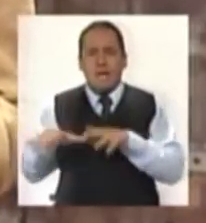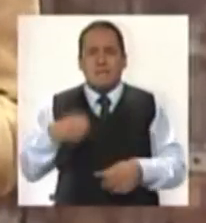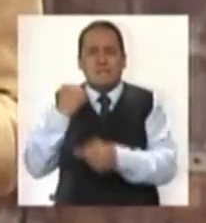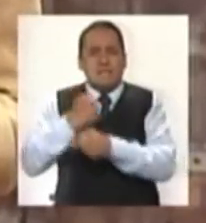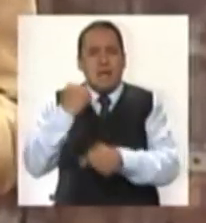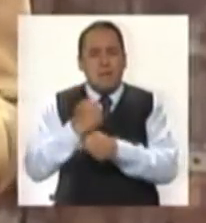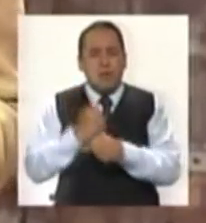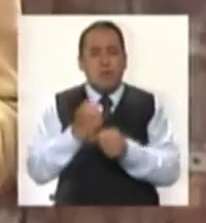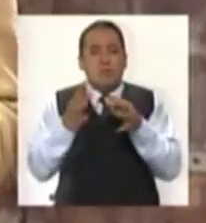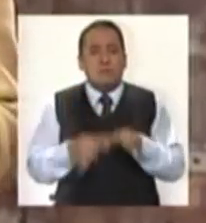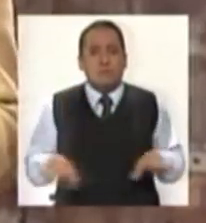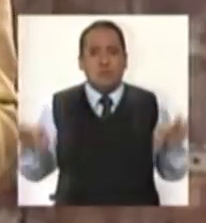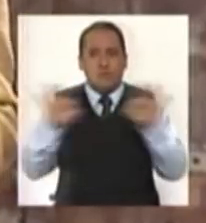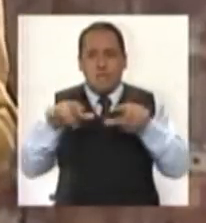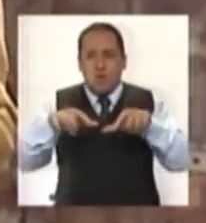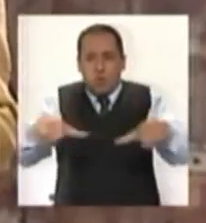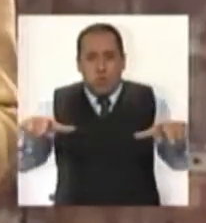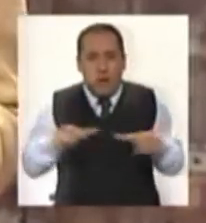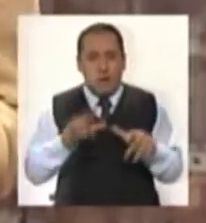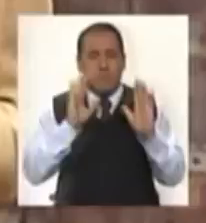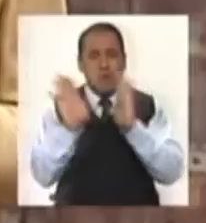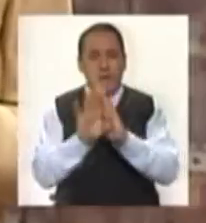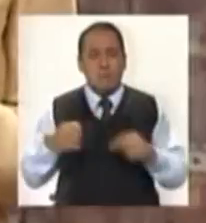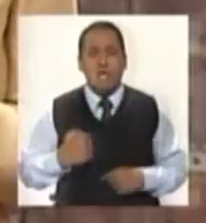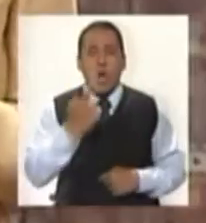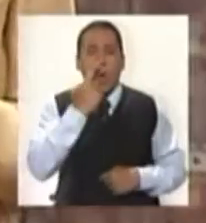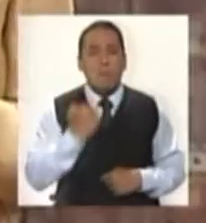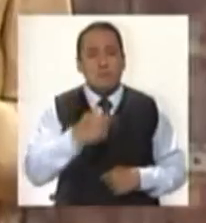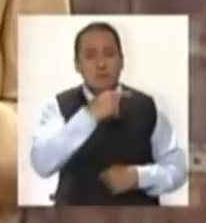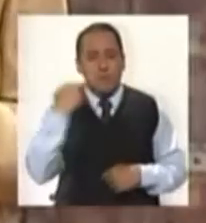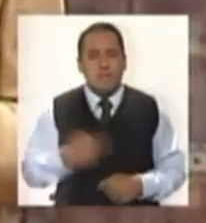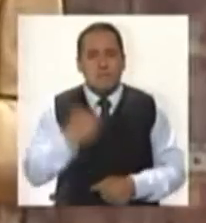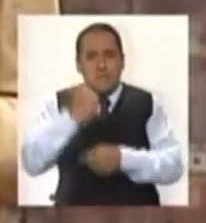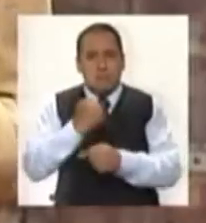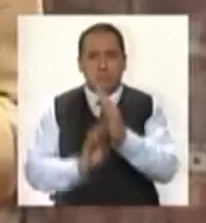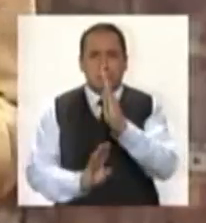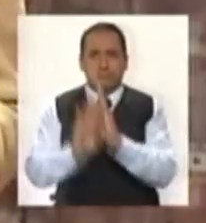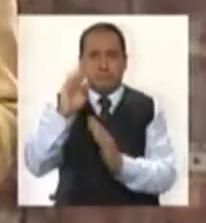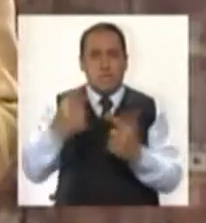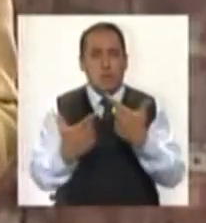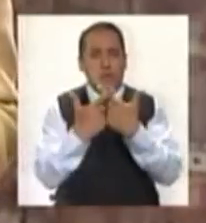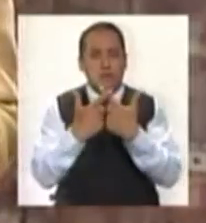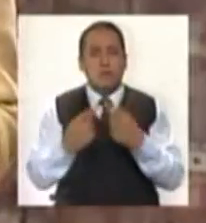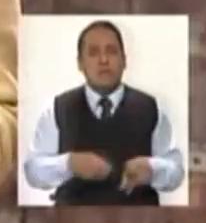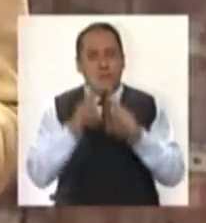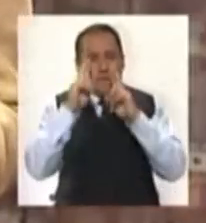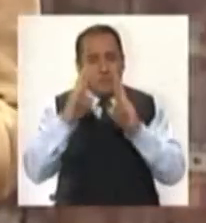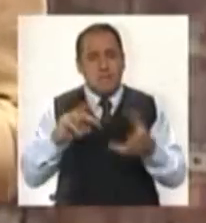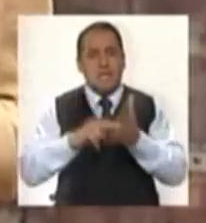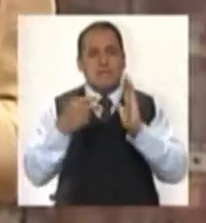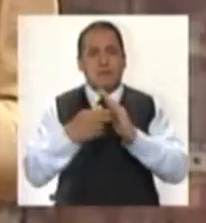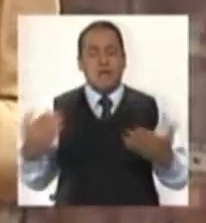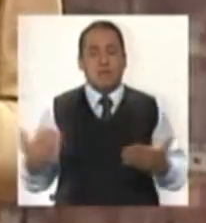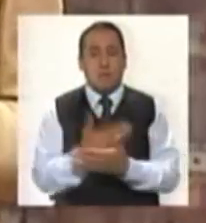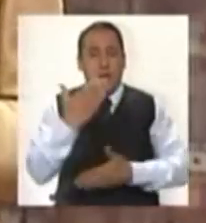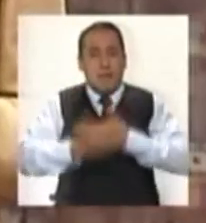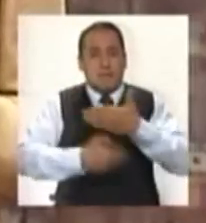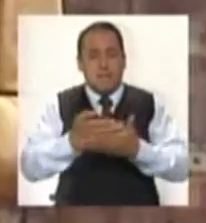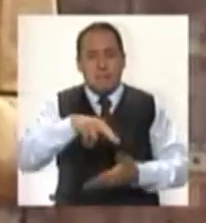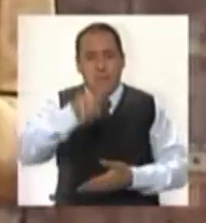pública importante en este distrito de hombres y mujeres emprendedores y respetables que constituyen el nuevo rostro del